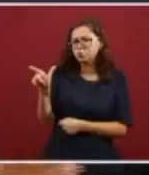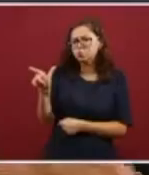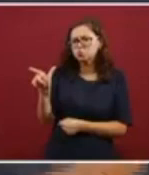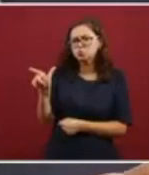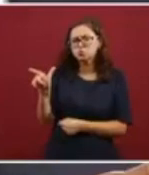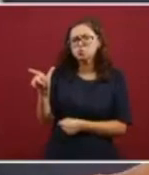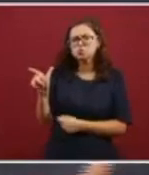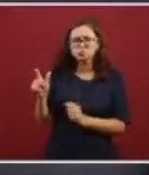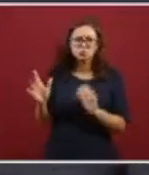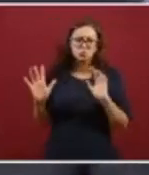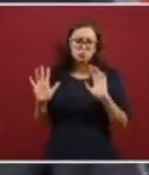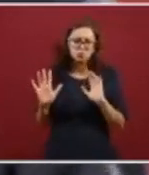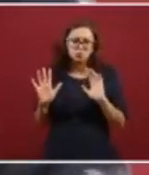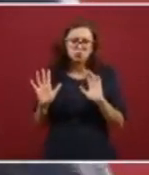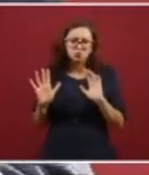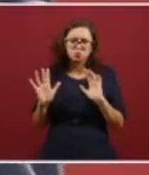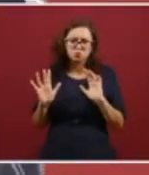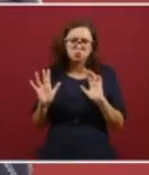deben de